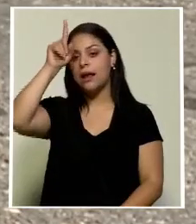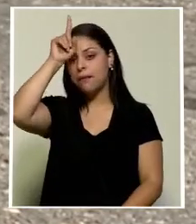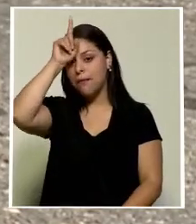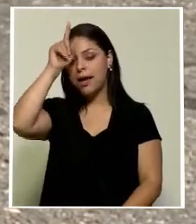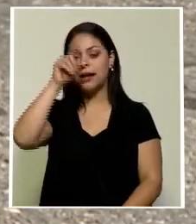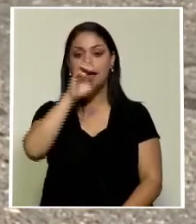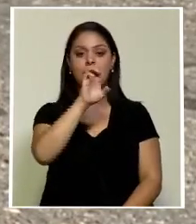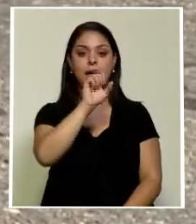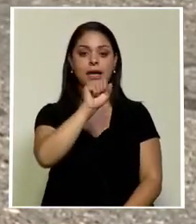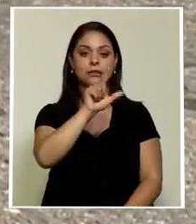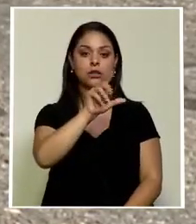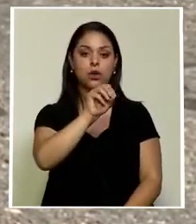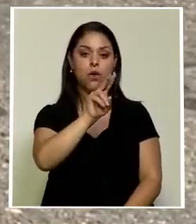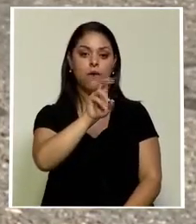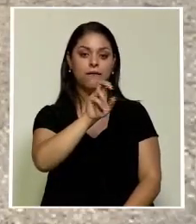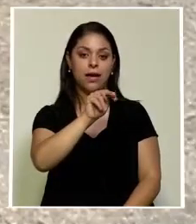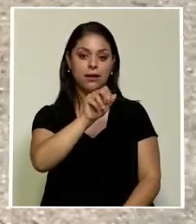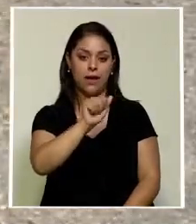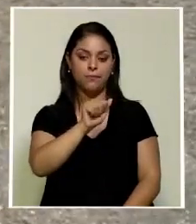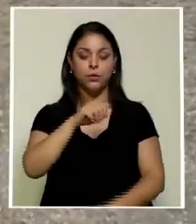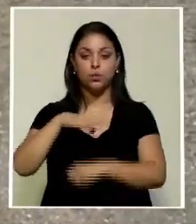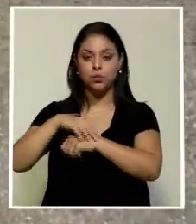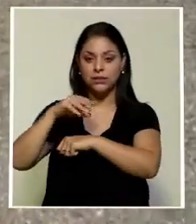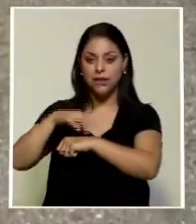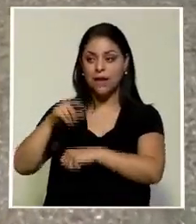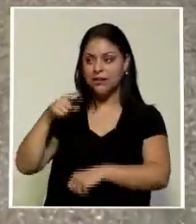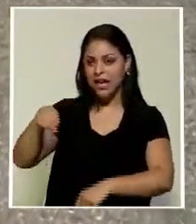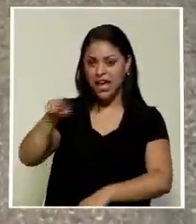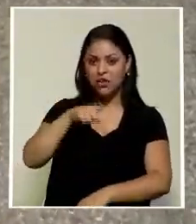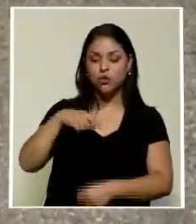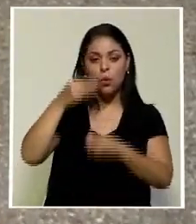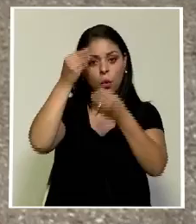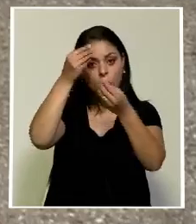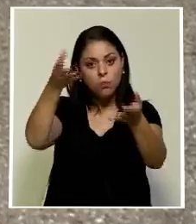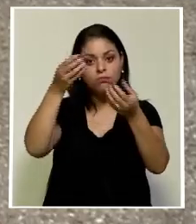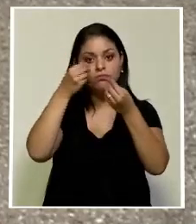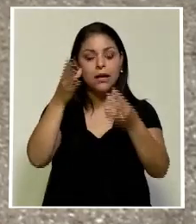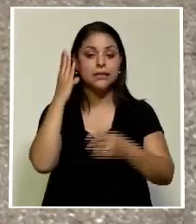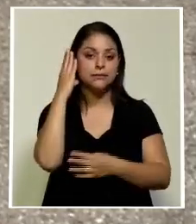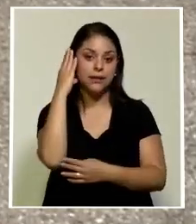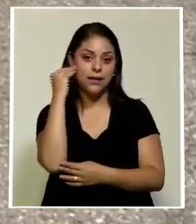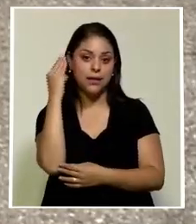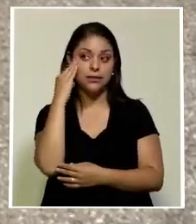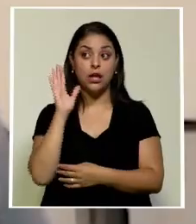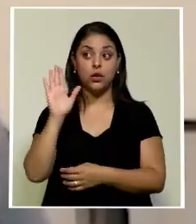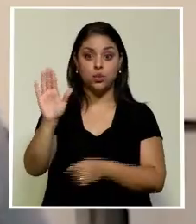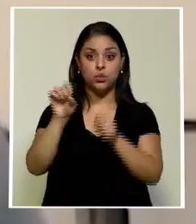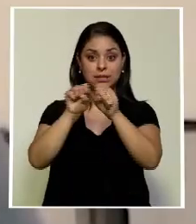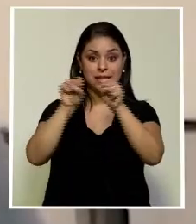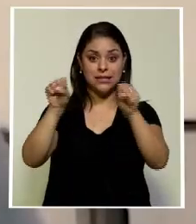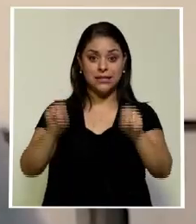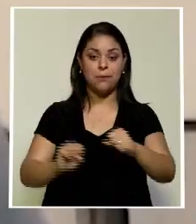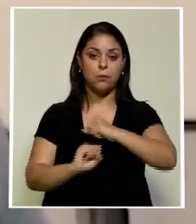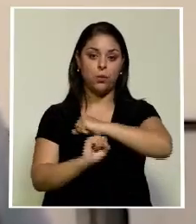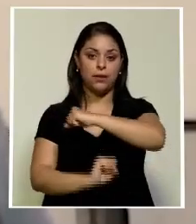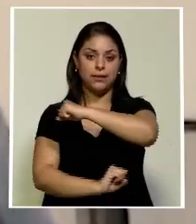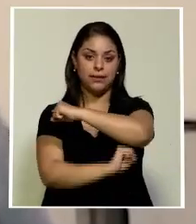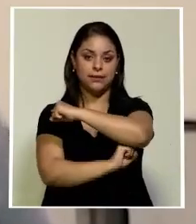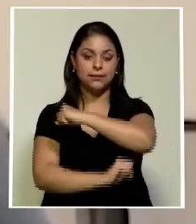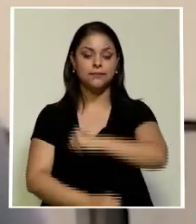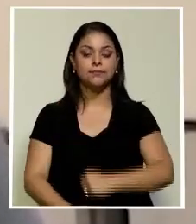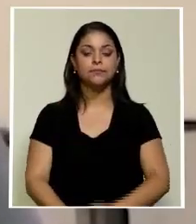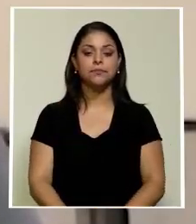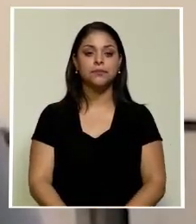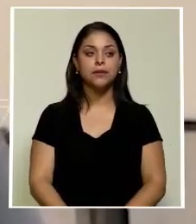Eslovenia o Suiza compartieron las experiencias de sus respectivos sistemas de funcionamiento de puentes. Desde este punto de vista, creemos que